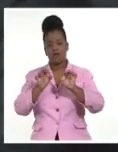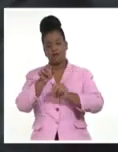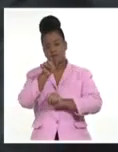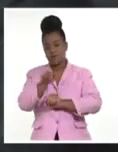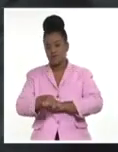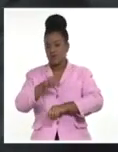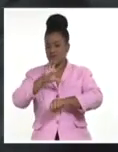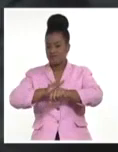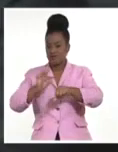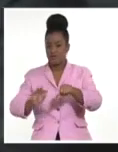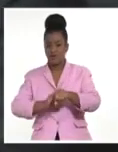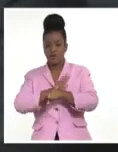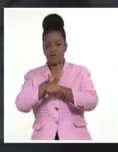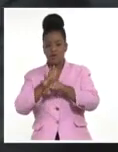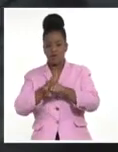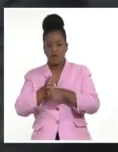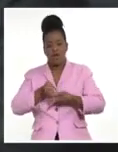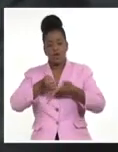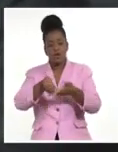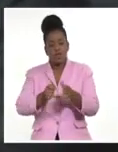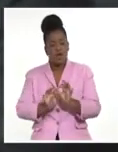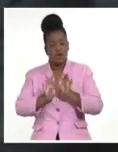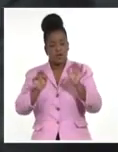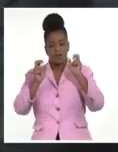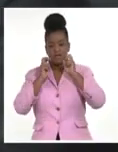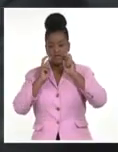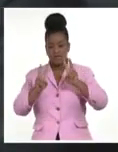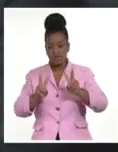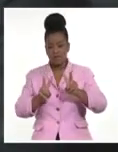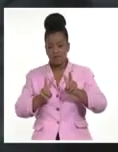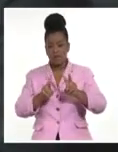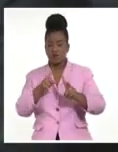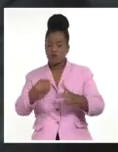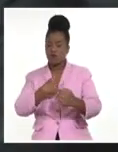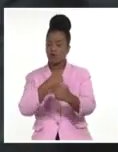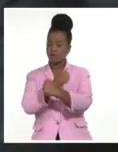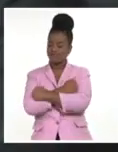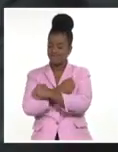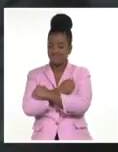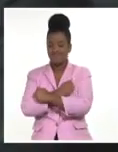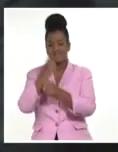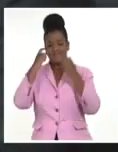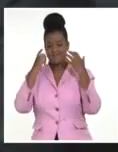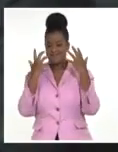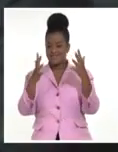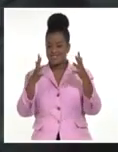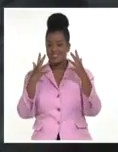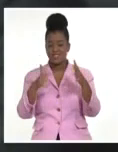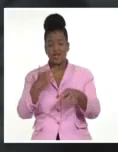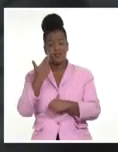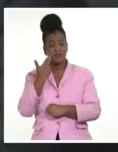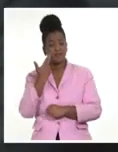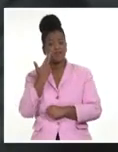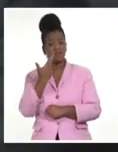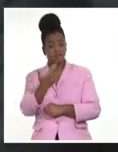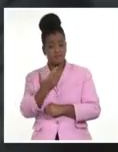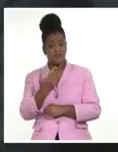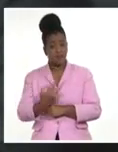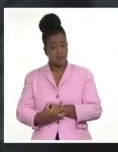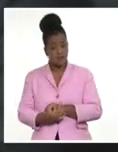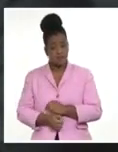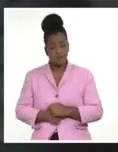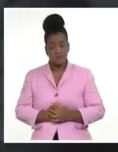de dar más calidad de vida. A todos un fuerte abrazo, una felicitación, un reconocimiento